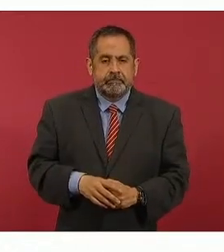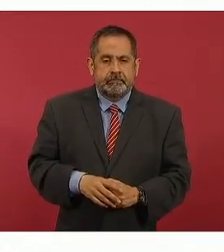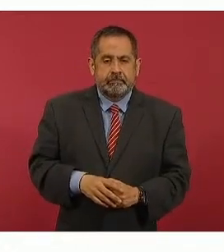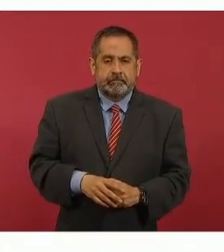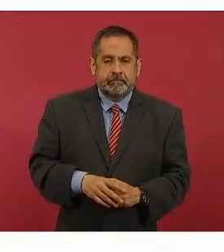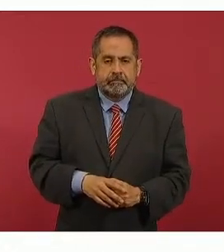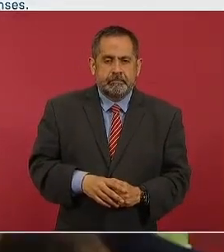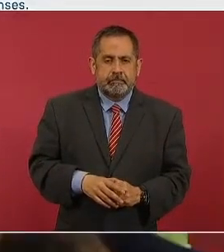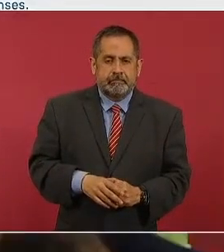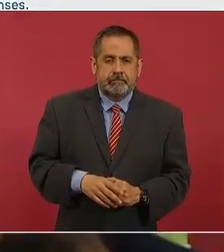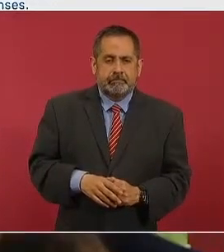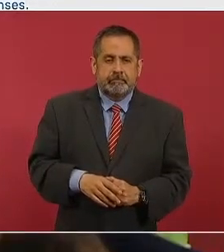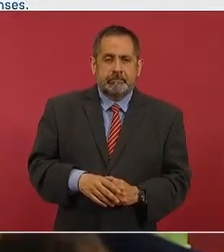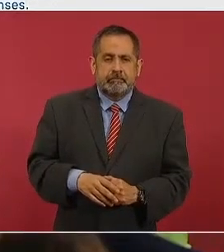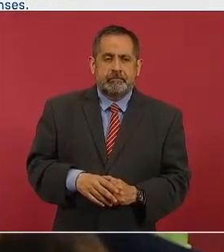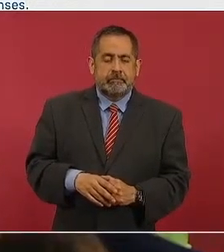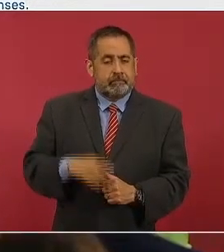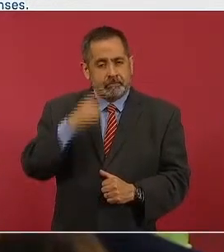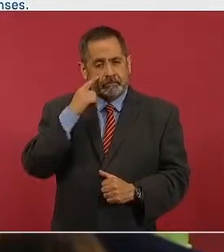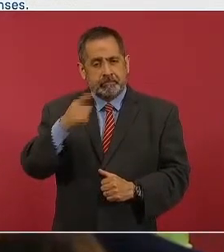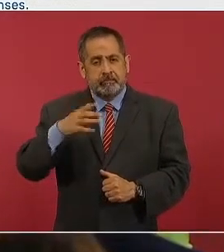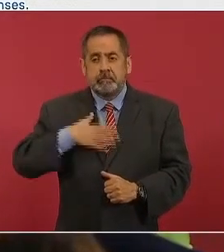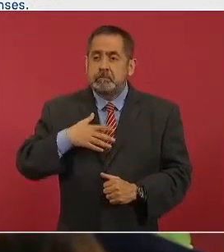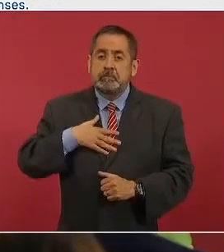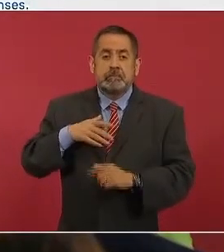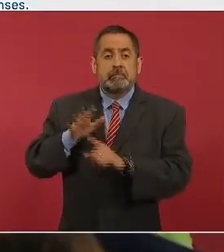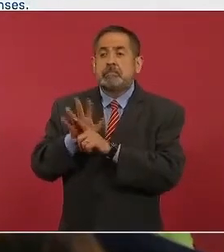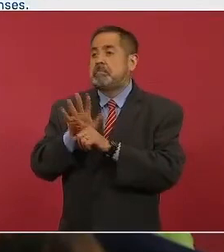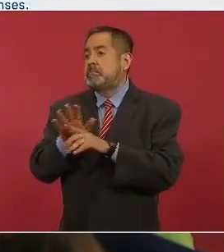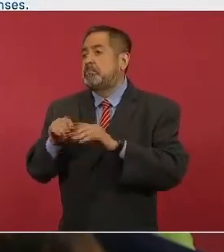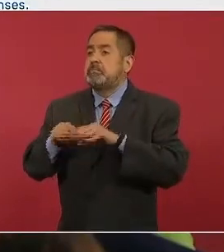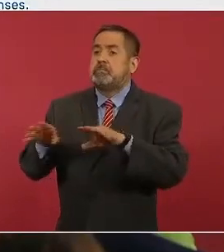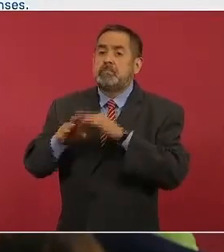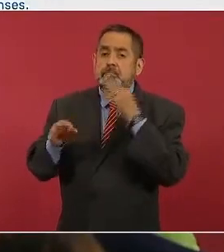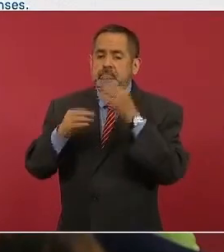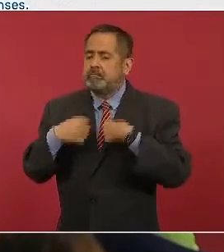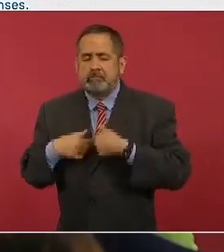Lo que es porque somos populistas.